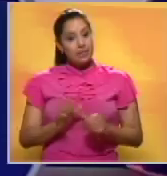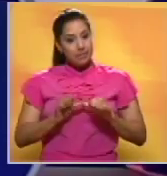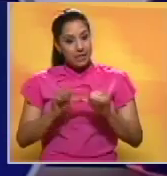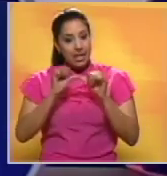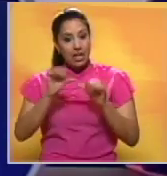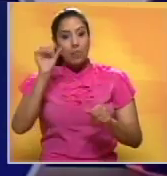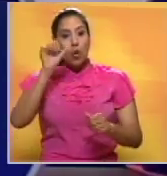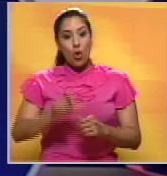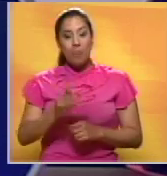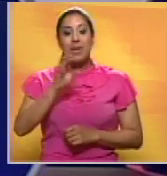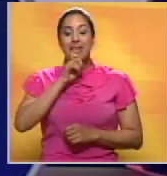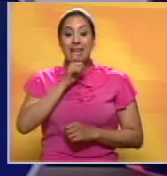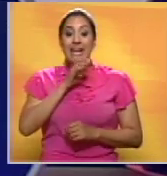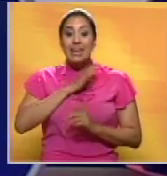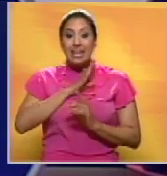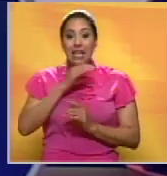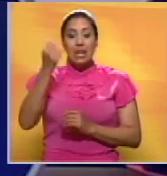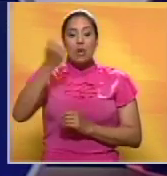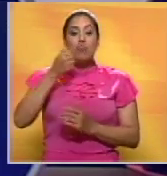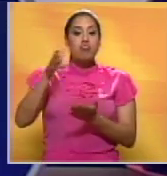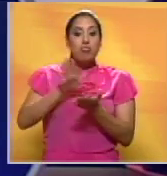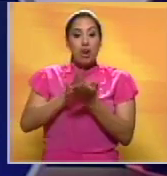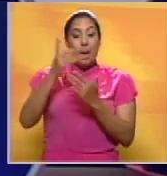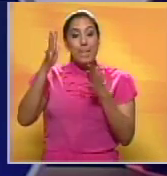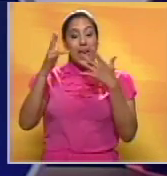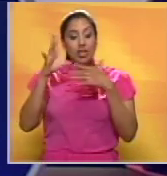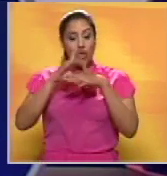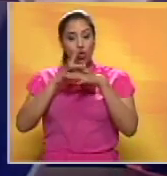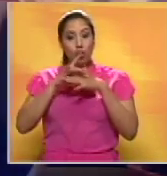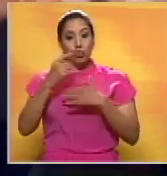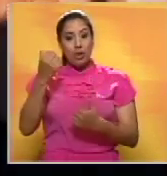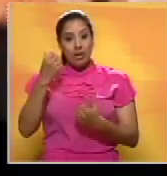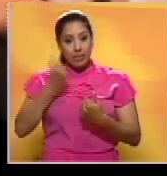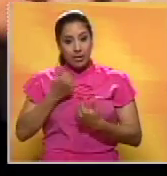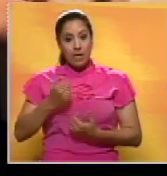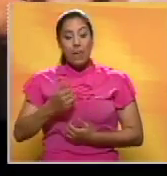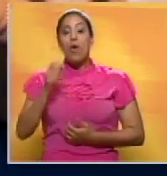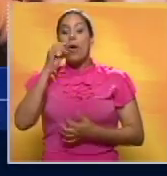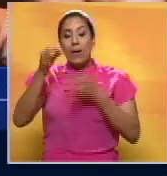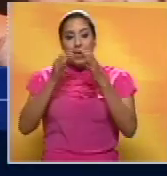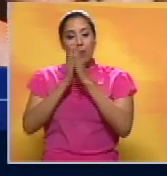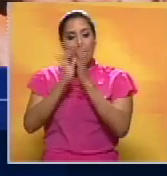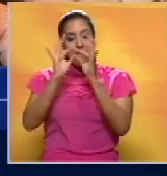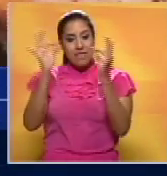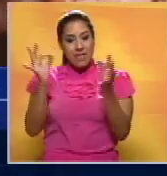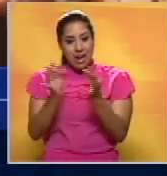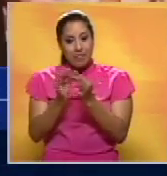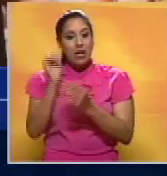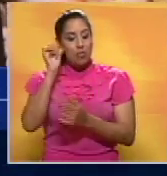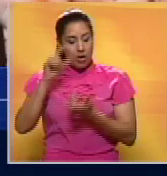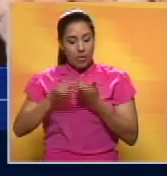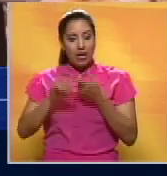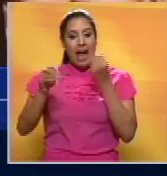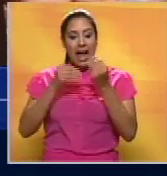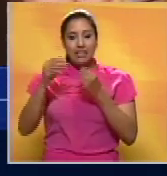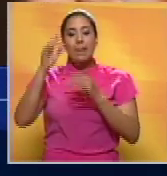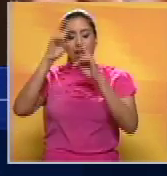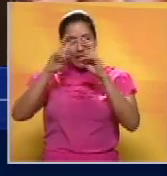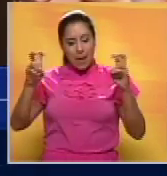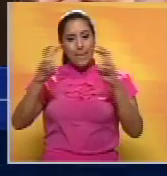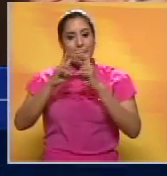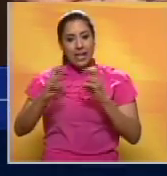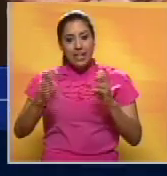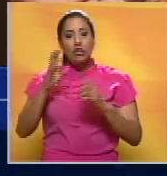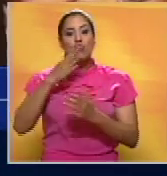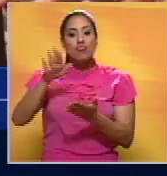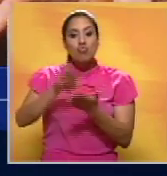Seguimos con Chris Cornell, quien se habría suicidado según un médico forense. Tal como pidió la familia y su mujer, se realizaron las